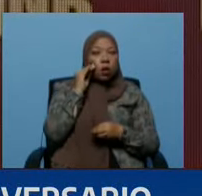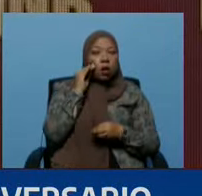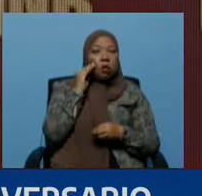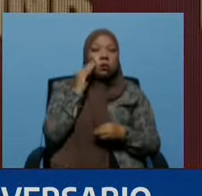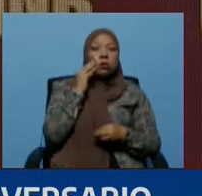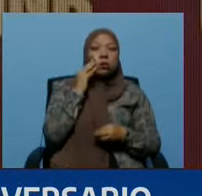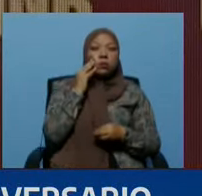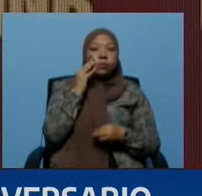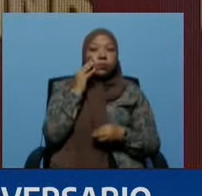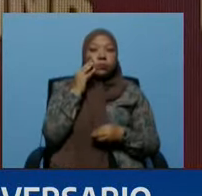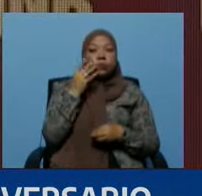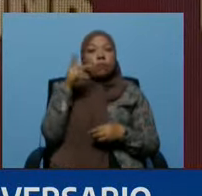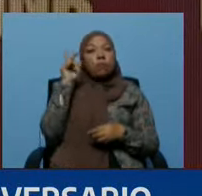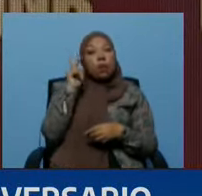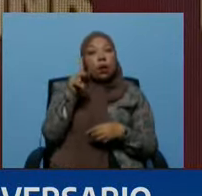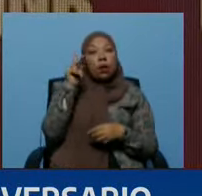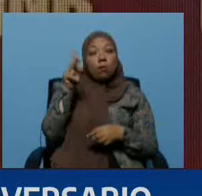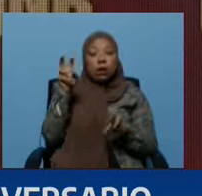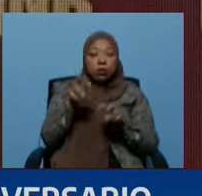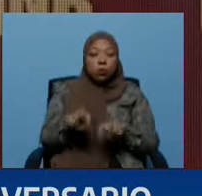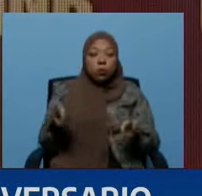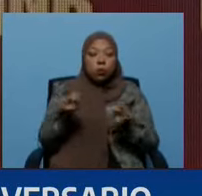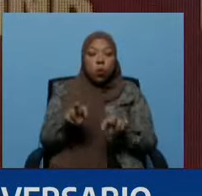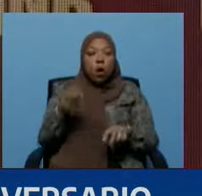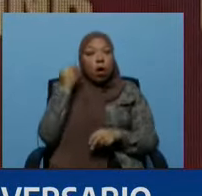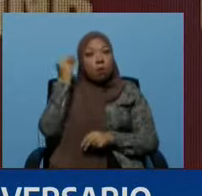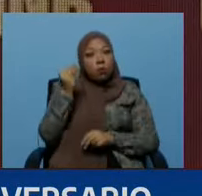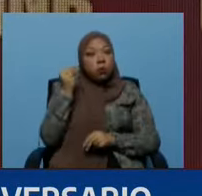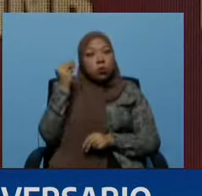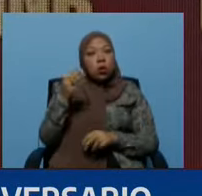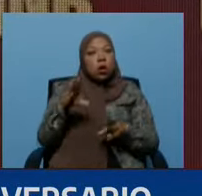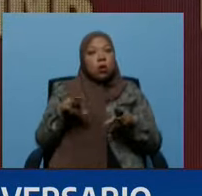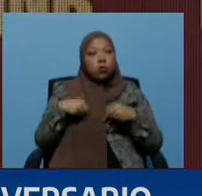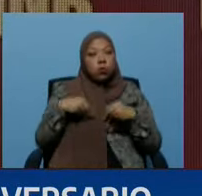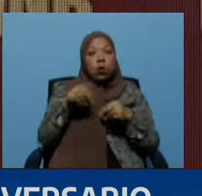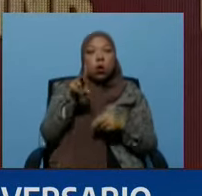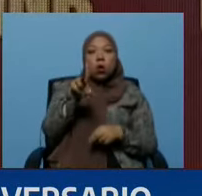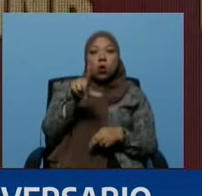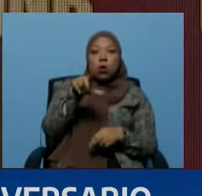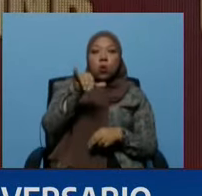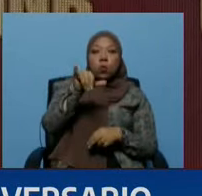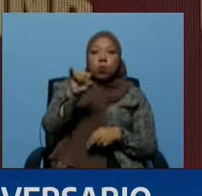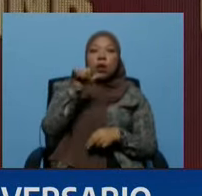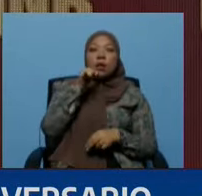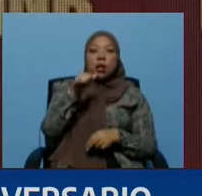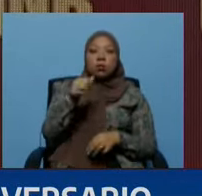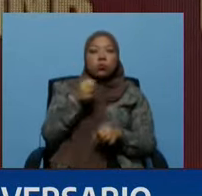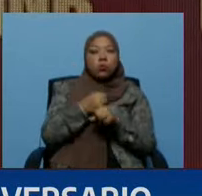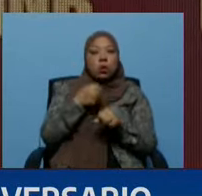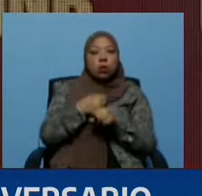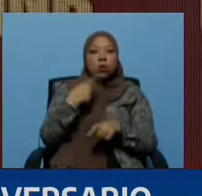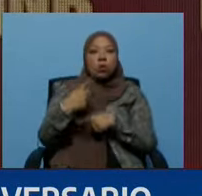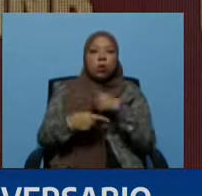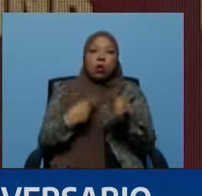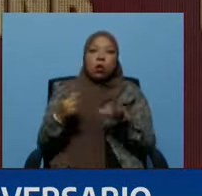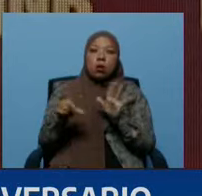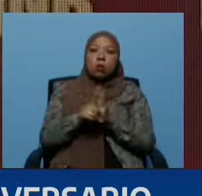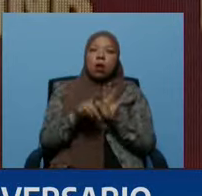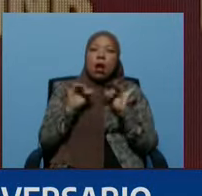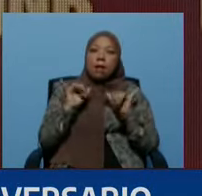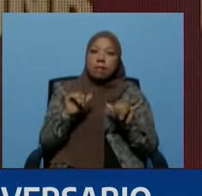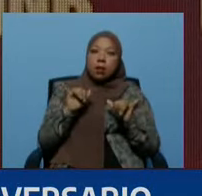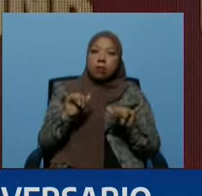Porque el doctor y profesor, investigador, intelectual, apreciado Luis Brito García, hizo la denuncia ahí